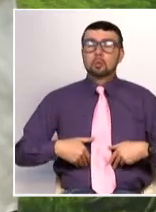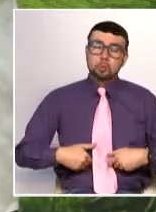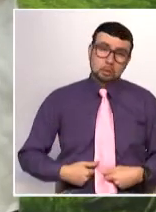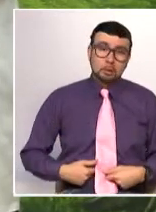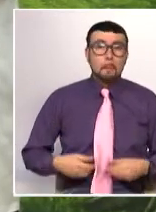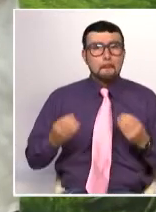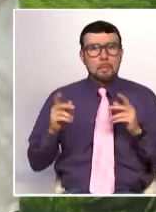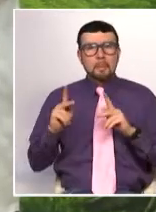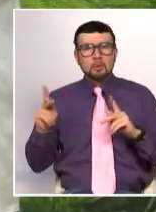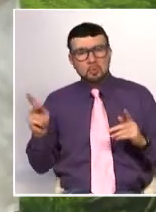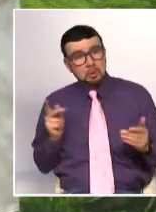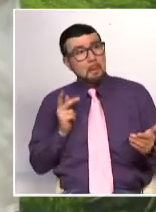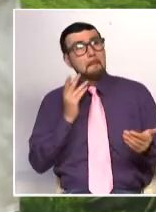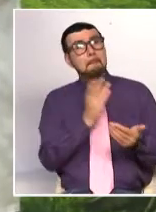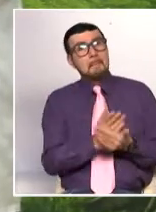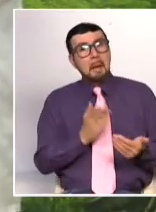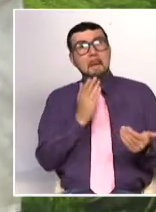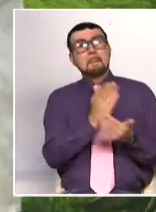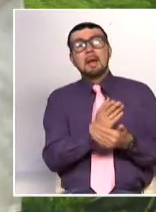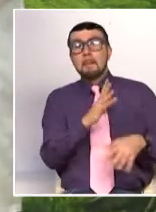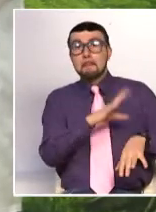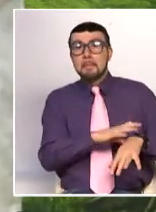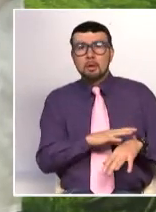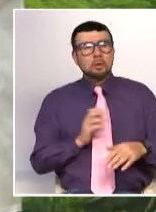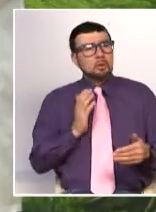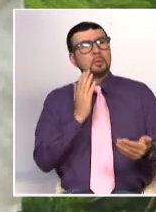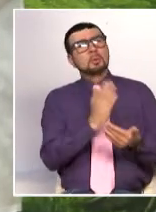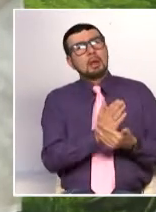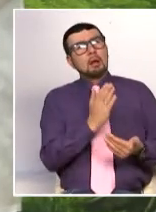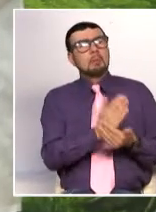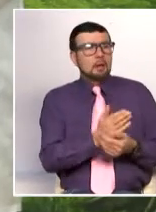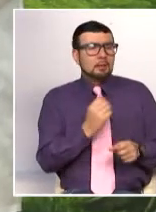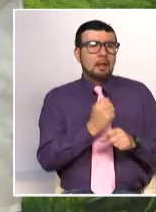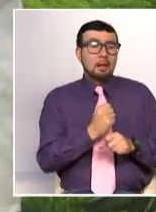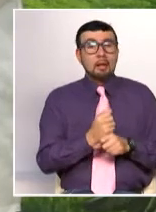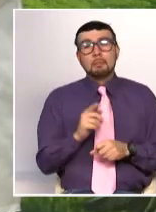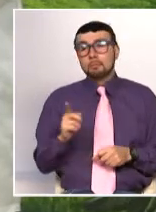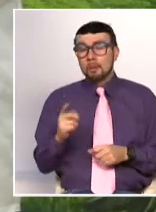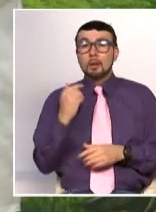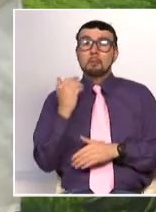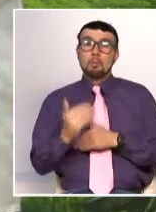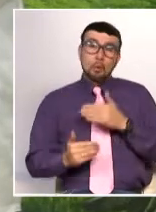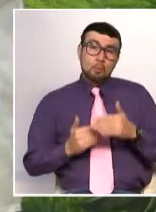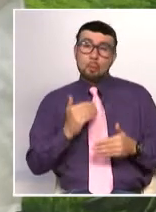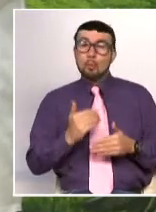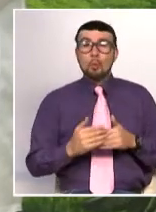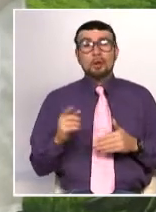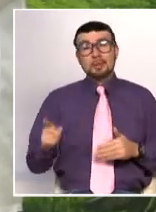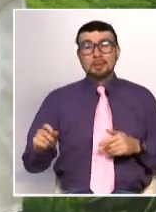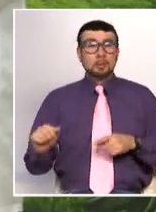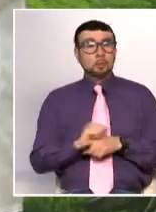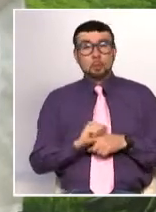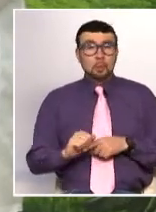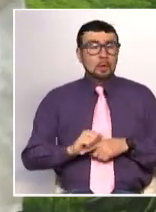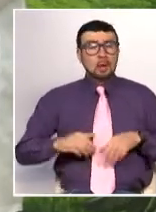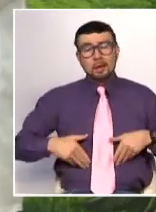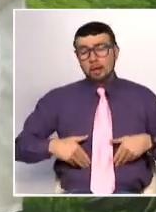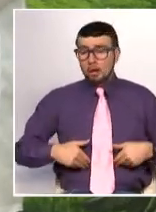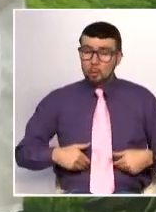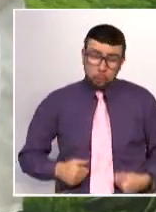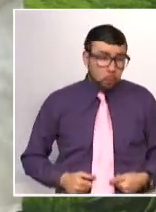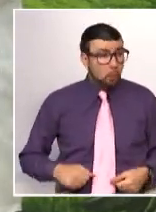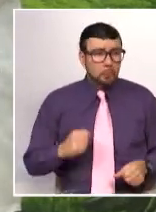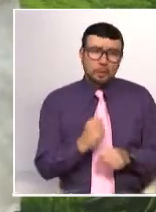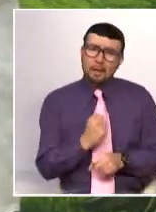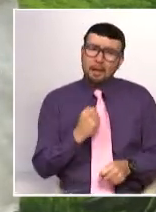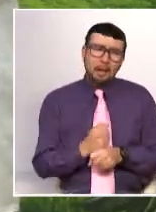de consulta en este momento en nuestros parques de la salud y es ese paciente que viene como decayendo de su actividad física en su capacidad laboral en